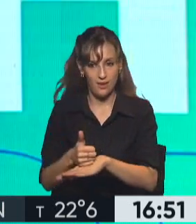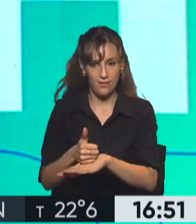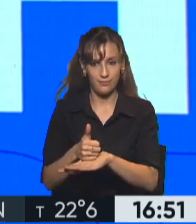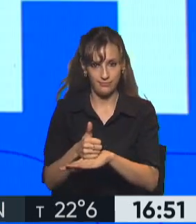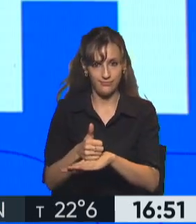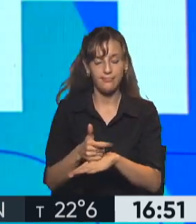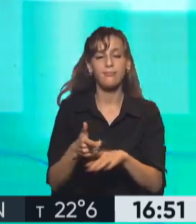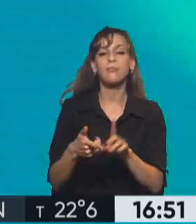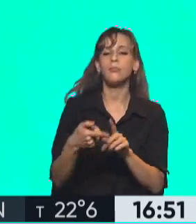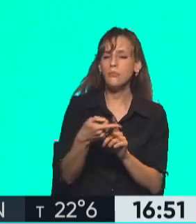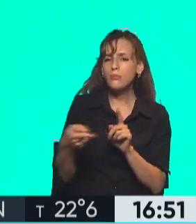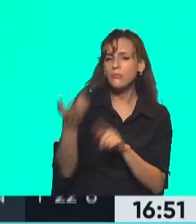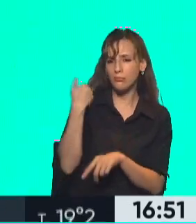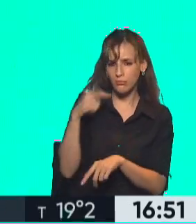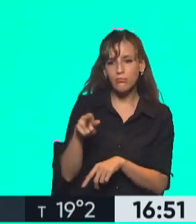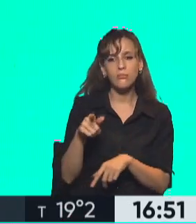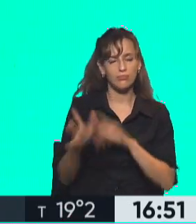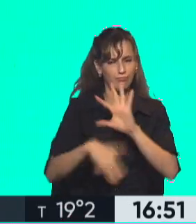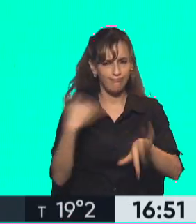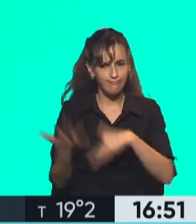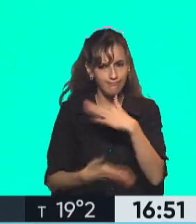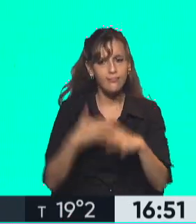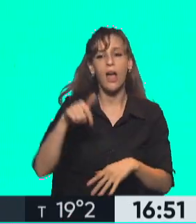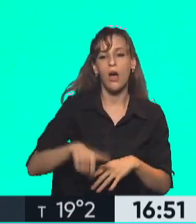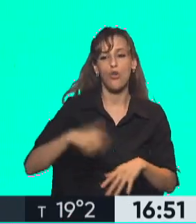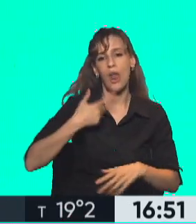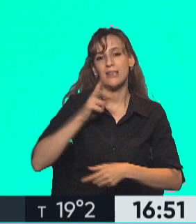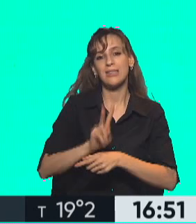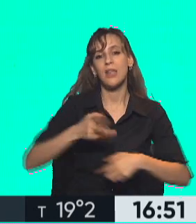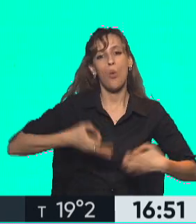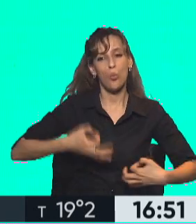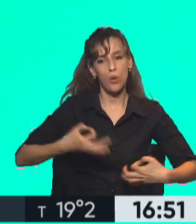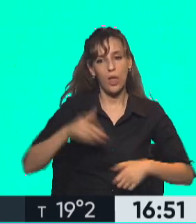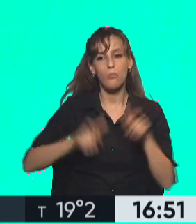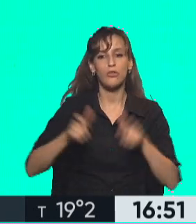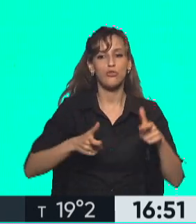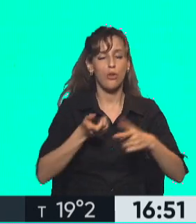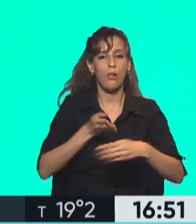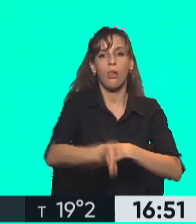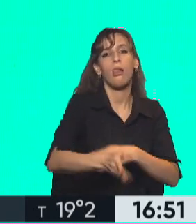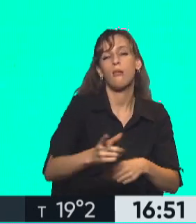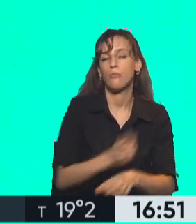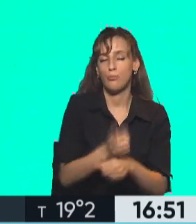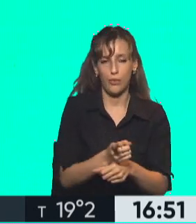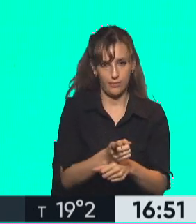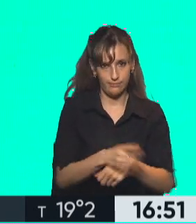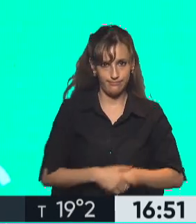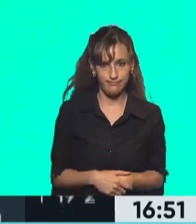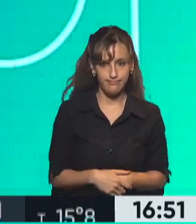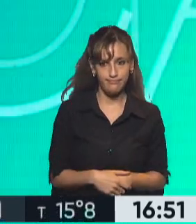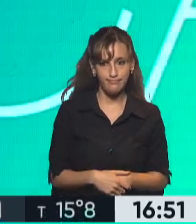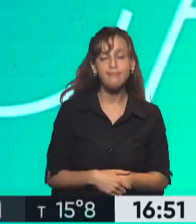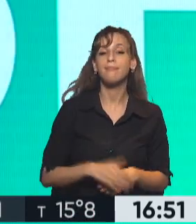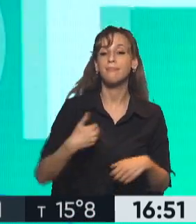los disturbios y los incidentes, esta vez con un operativo de seguridad que impide la cercanía de los manifestantes justamente con el Palacio Legislativo. En